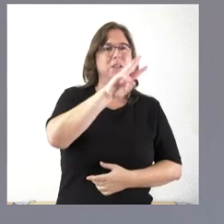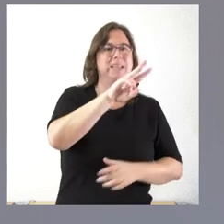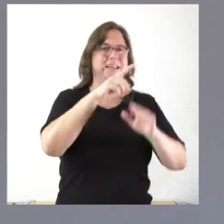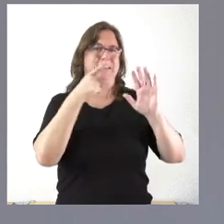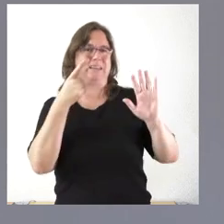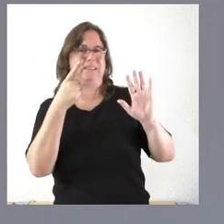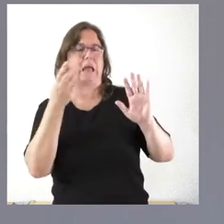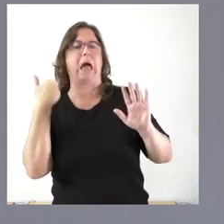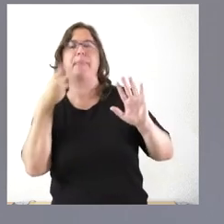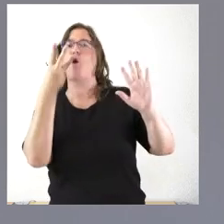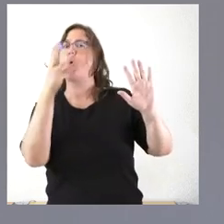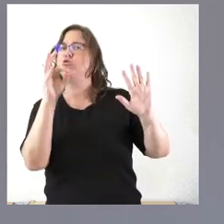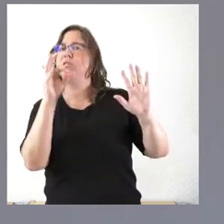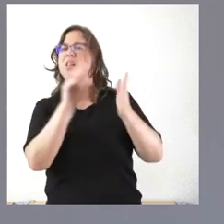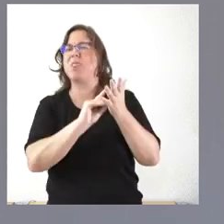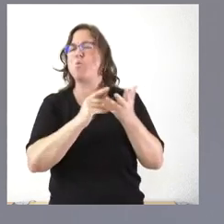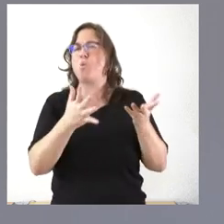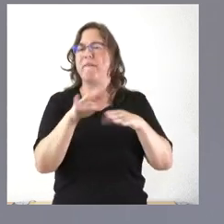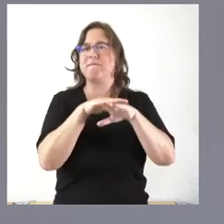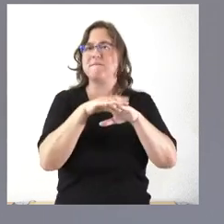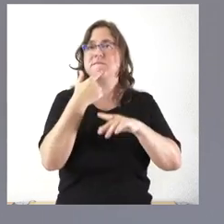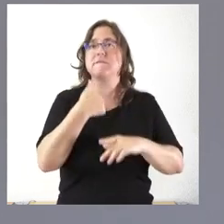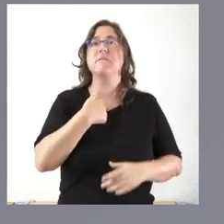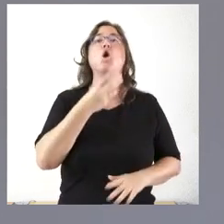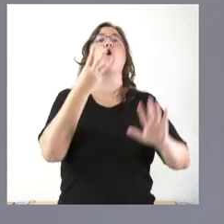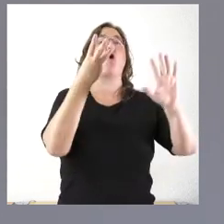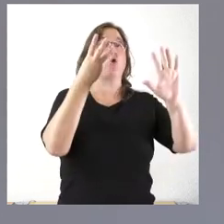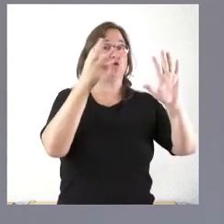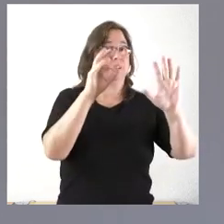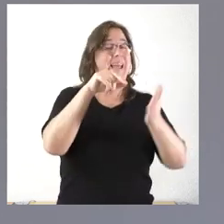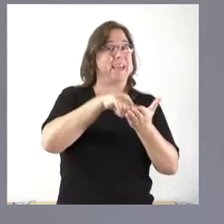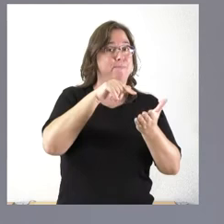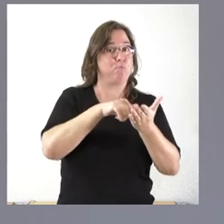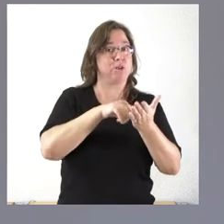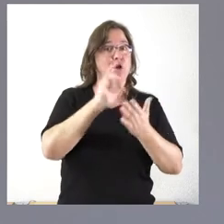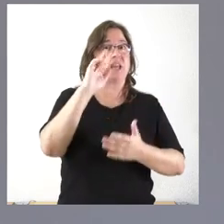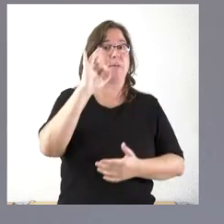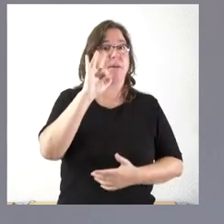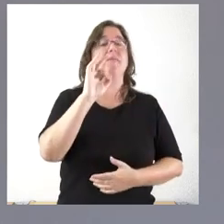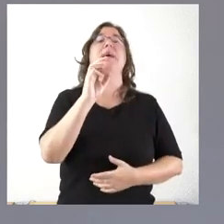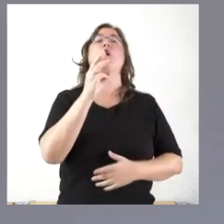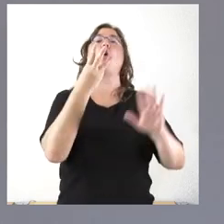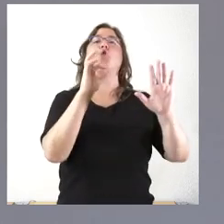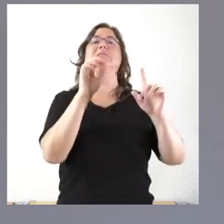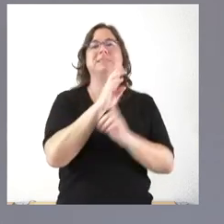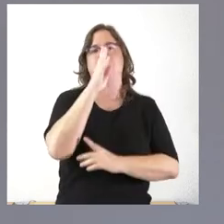dicho 80, no sé si esto es así o… 80 en el impuesto sobre la renta de las personas físicas, son 80 en toda la legislatura.